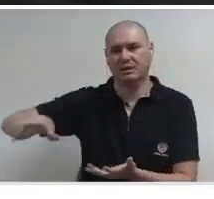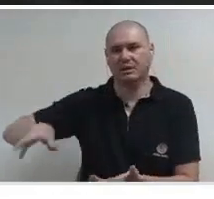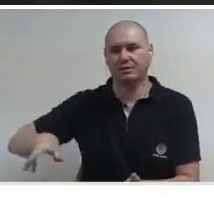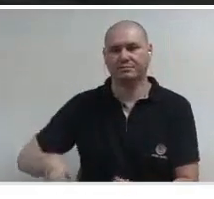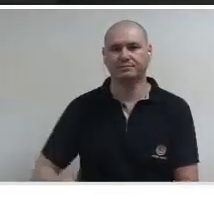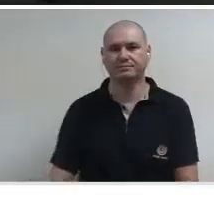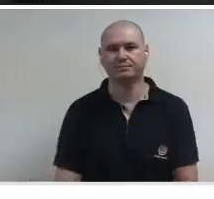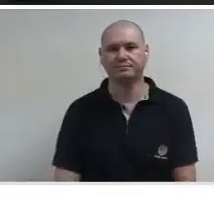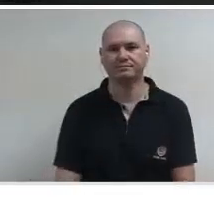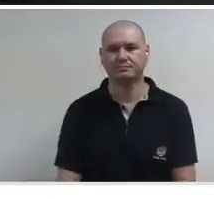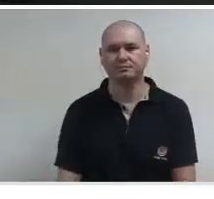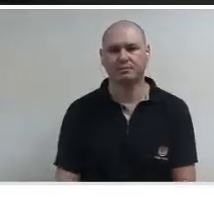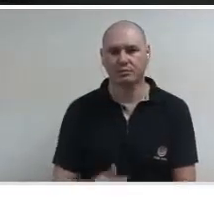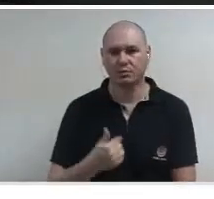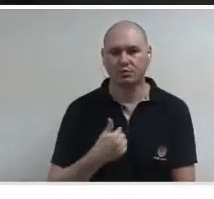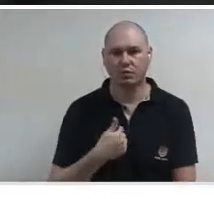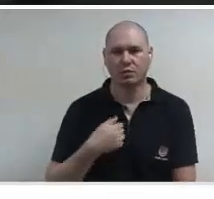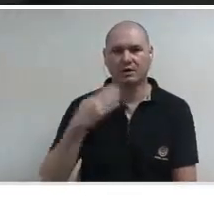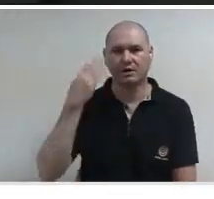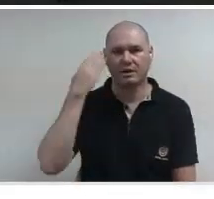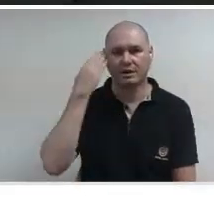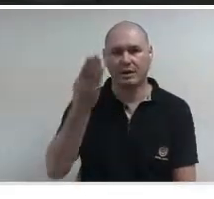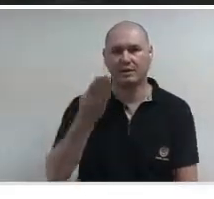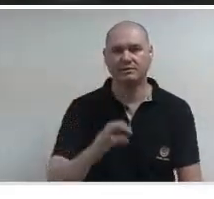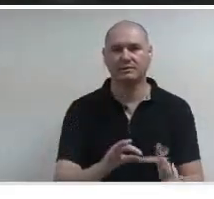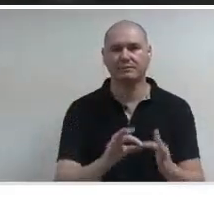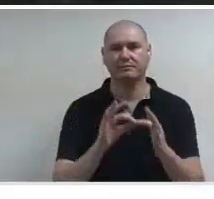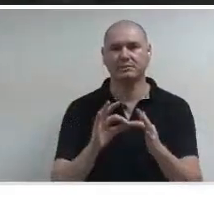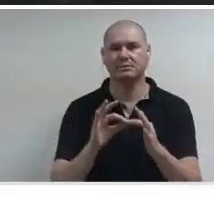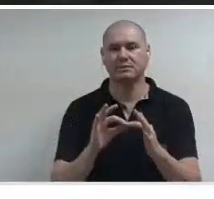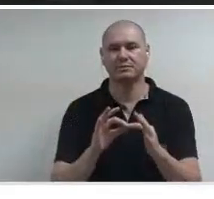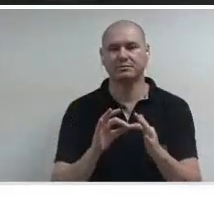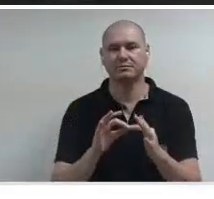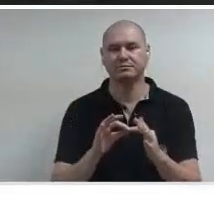ve te la central ve ahí muy especialmente